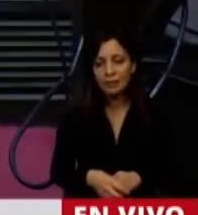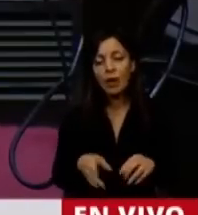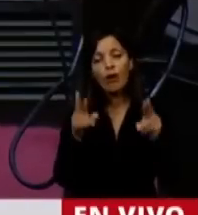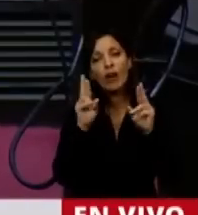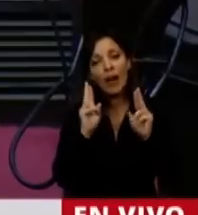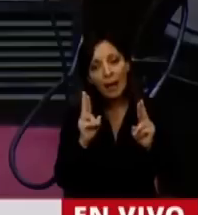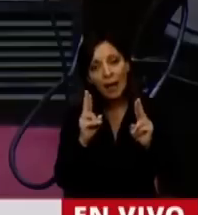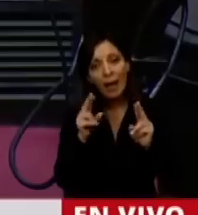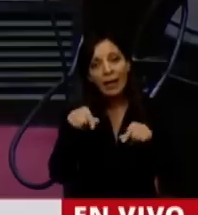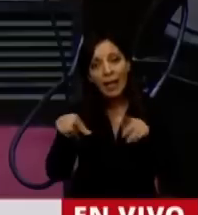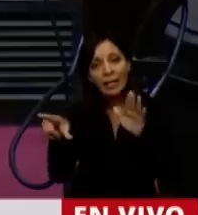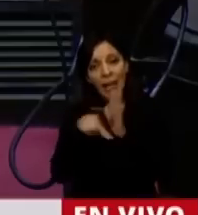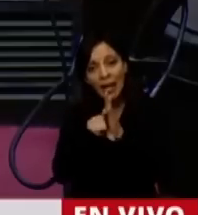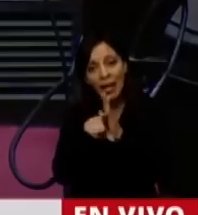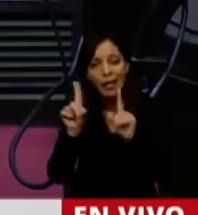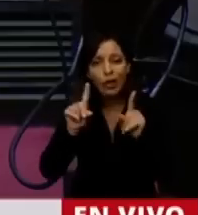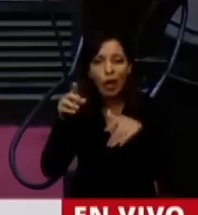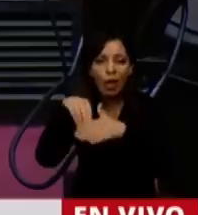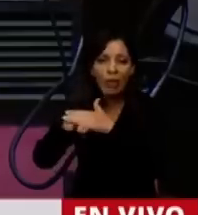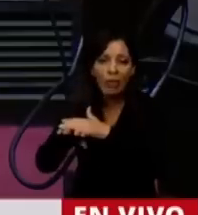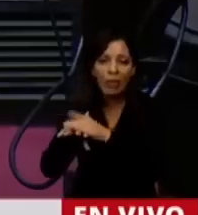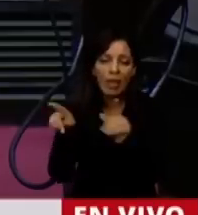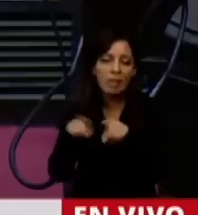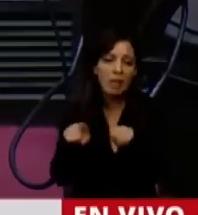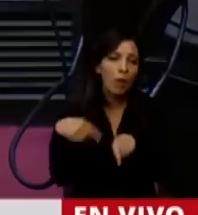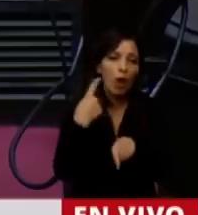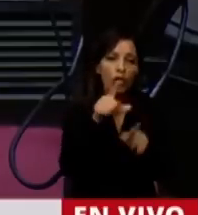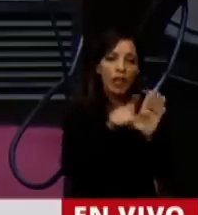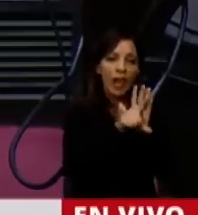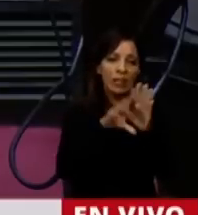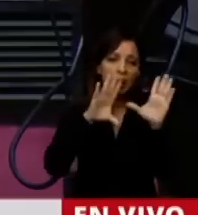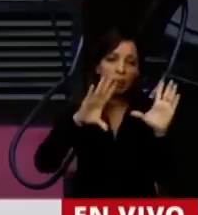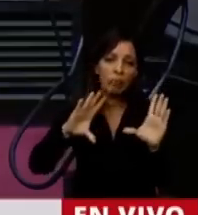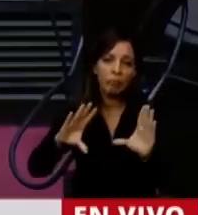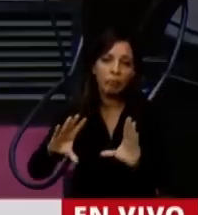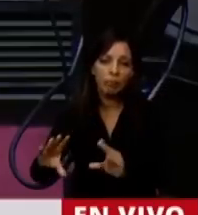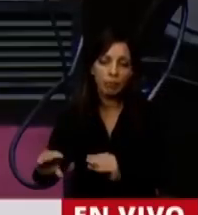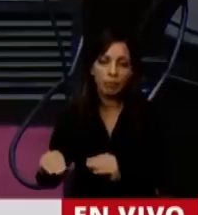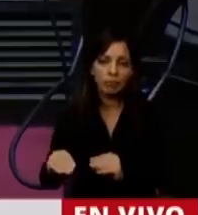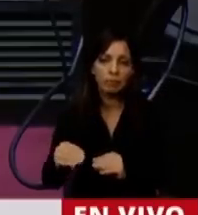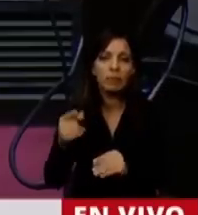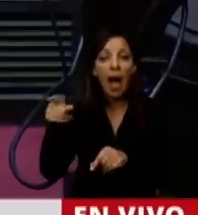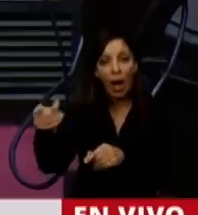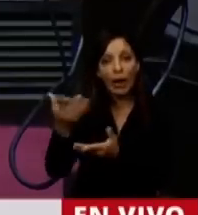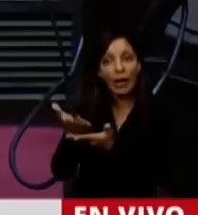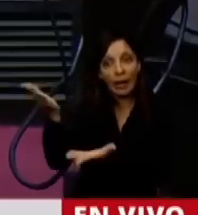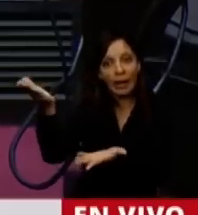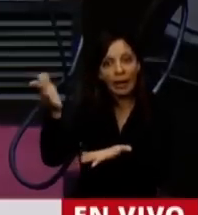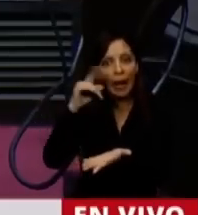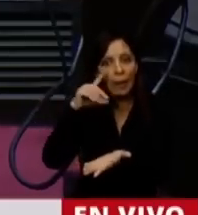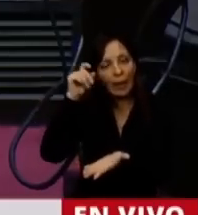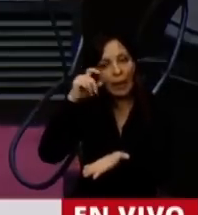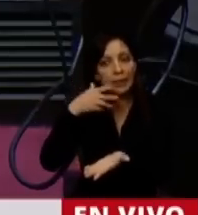no quede en el olvido como otras leyes que hoy están vigentes y que no se están aplicando. Dele la palabra a Iglesias, por favor.